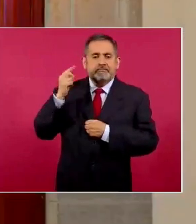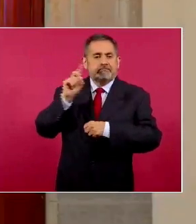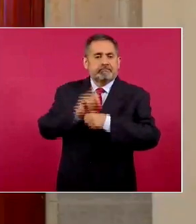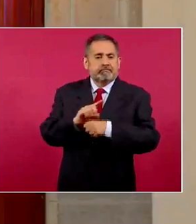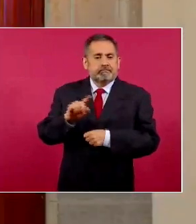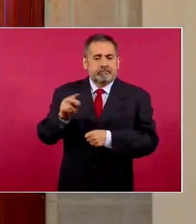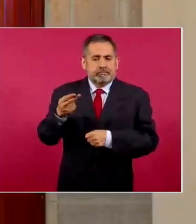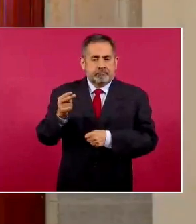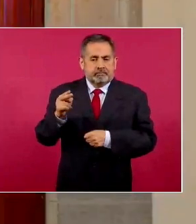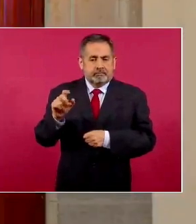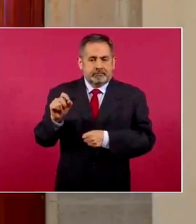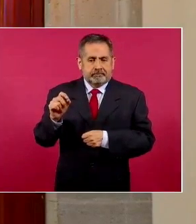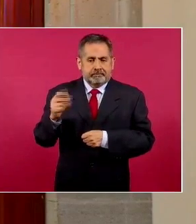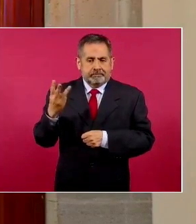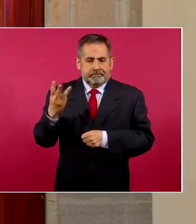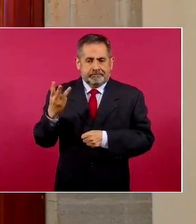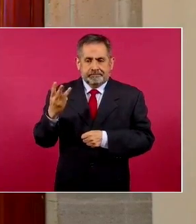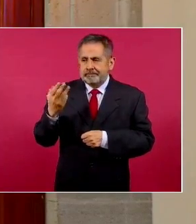de noviembre,